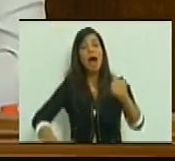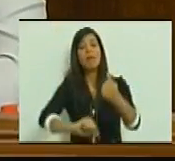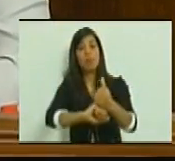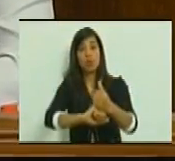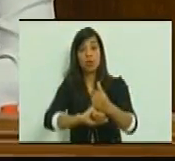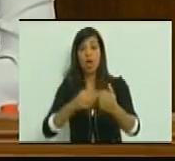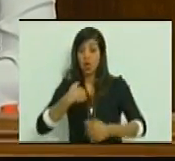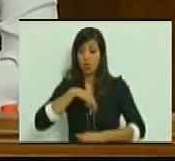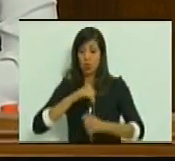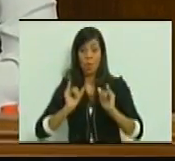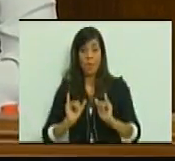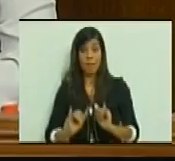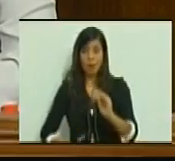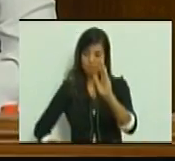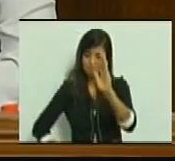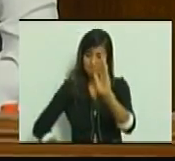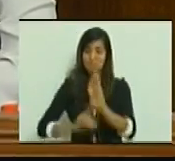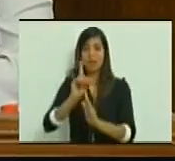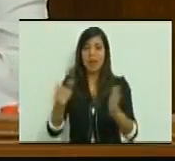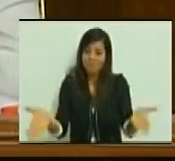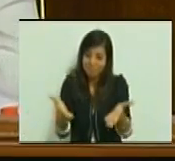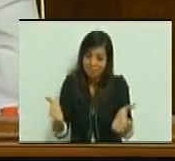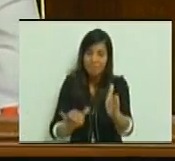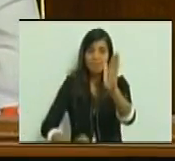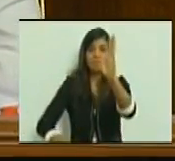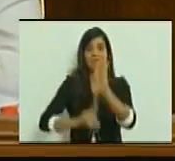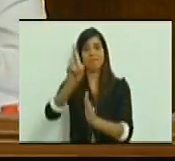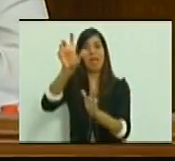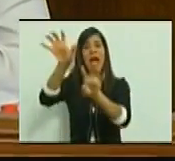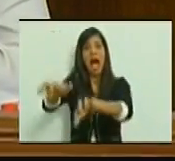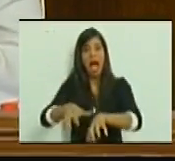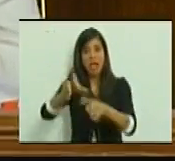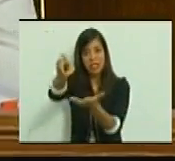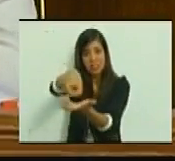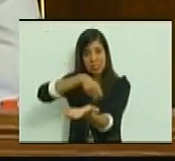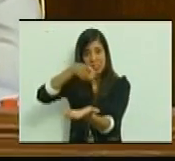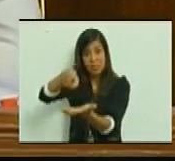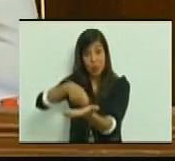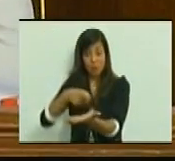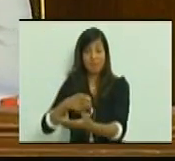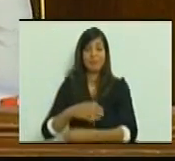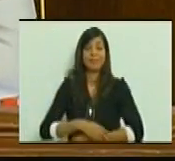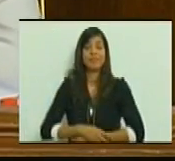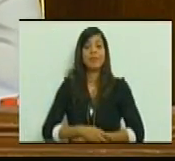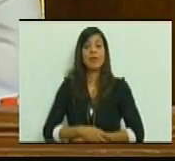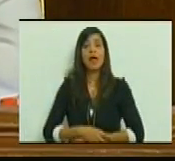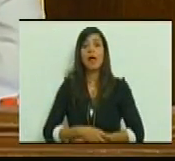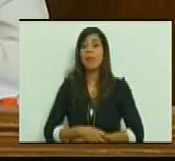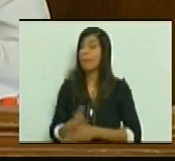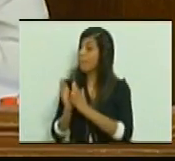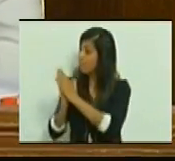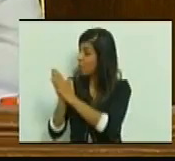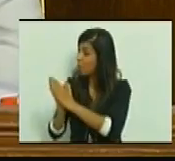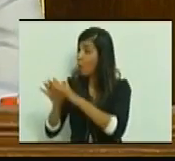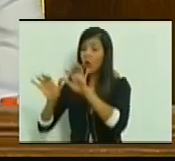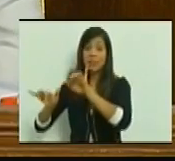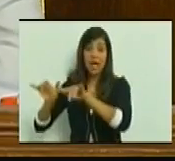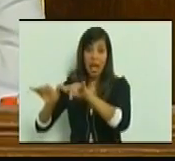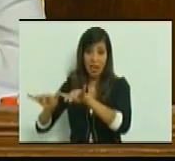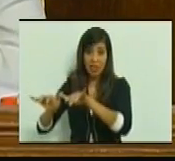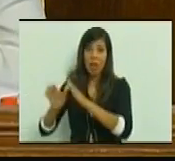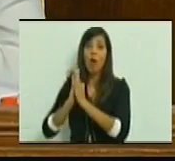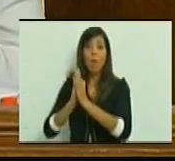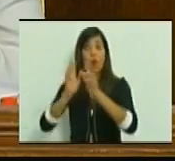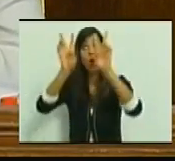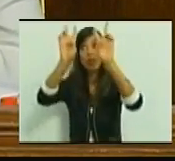las bases para la Venezuela potencia agrícola. Yo quiero, ciudadano secretario, por favor, si me indica el